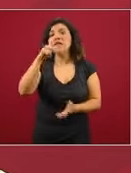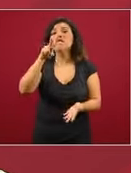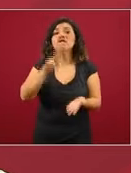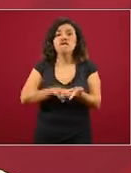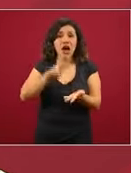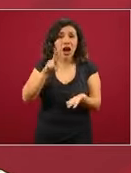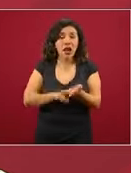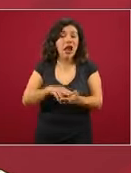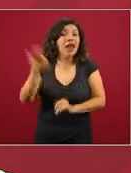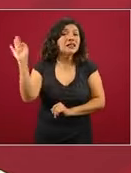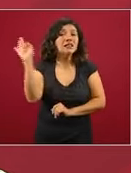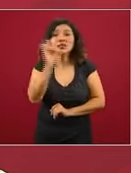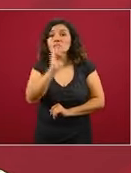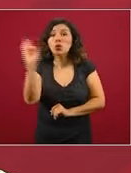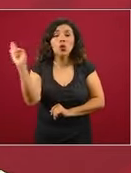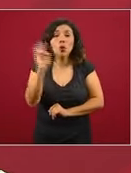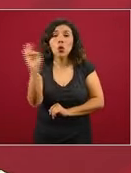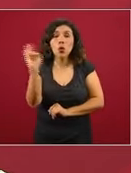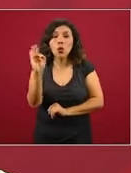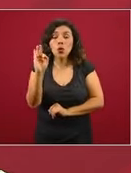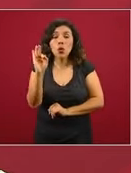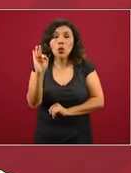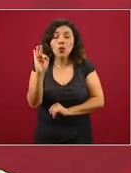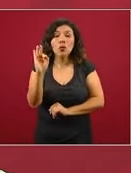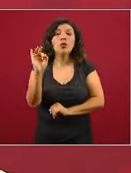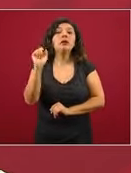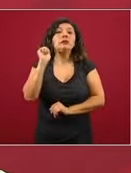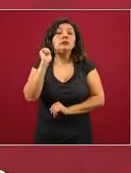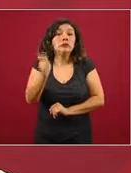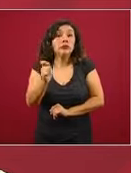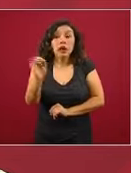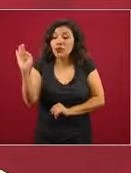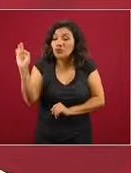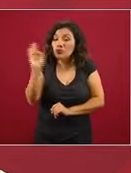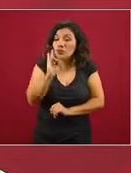validez sí y solo si